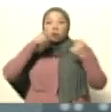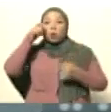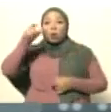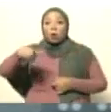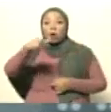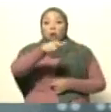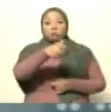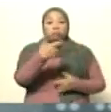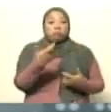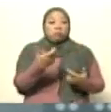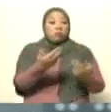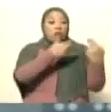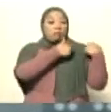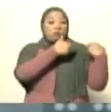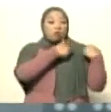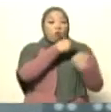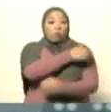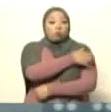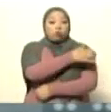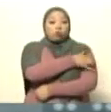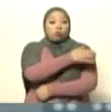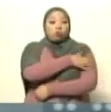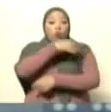Pedro Carmona Estanga.